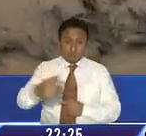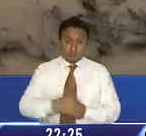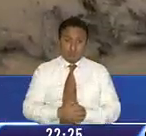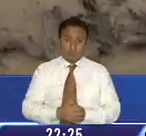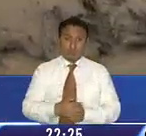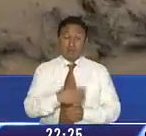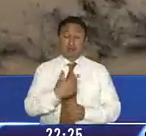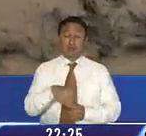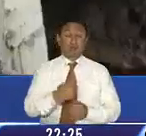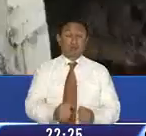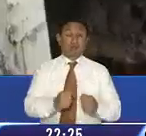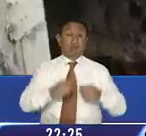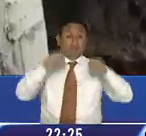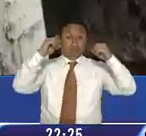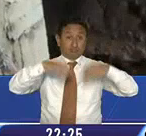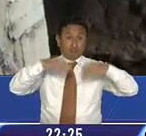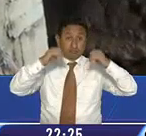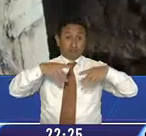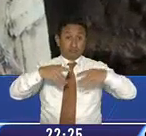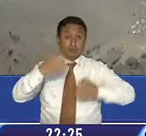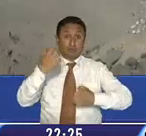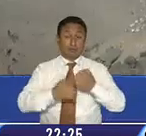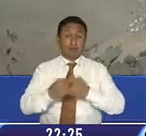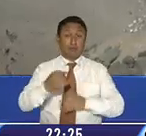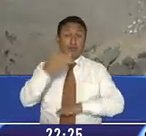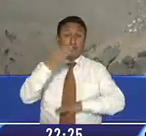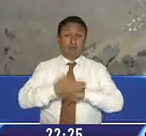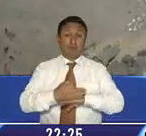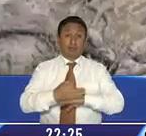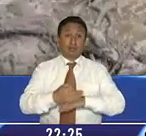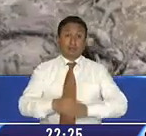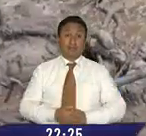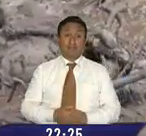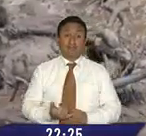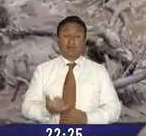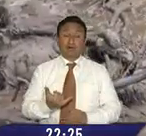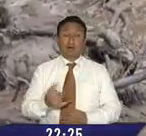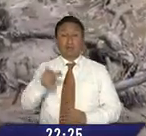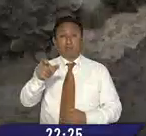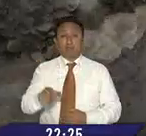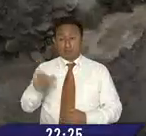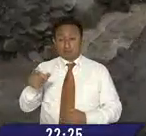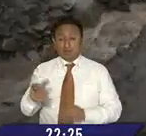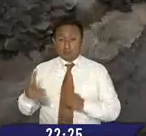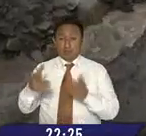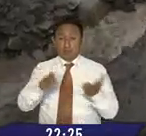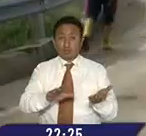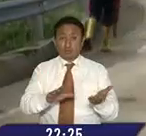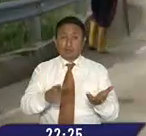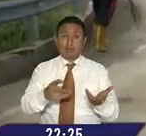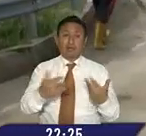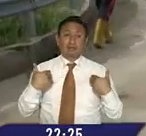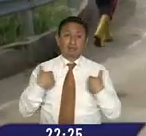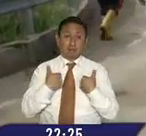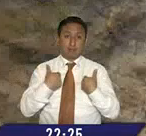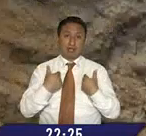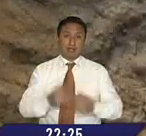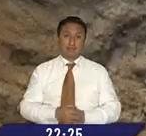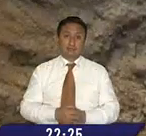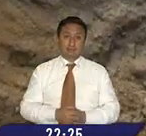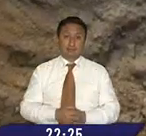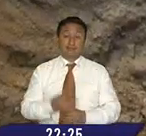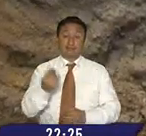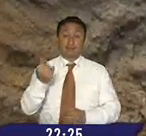los fuertes aguaceros causan desgracia en Cotopaxi, llevándose consigo vidas humanas y animales, además de